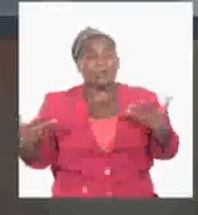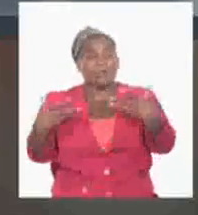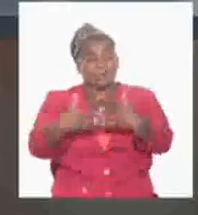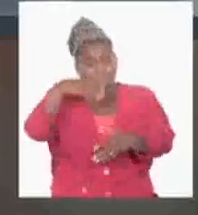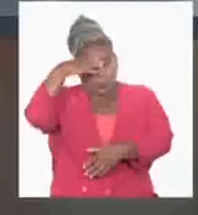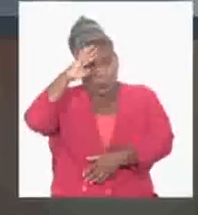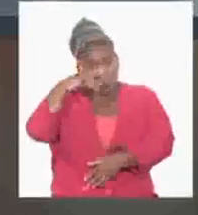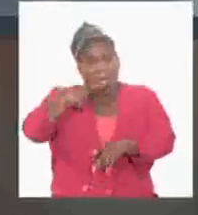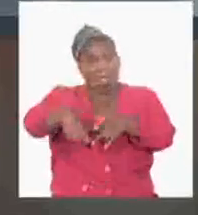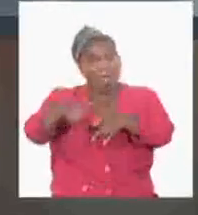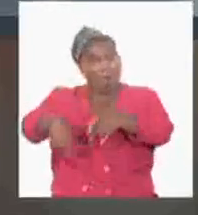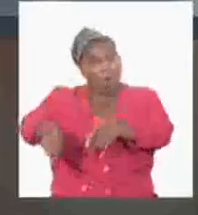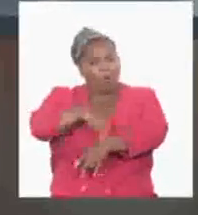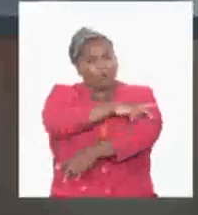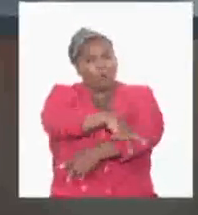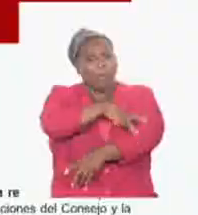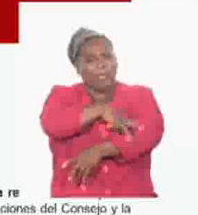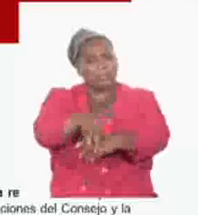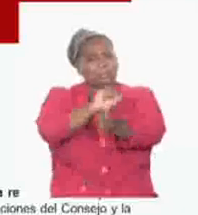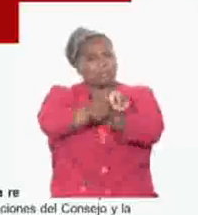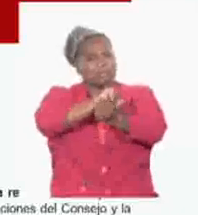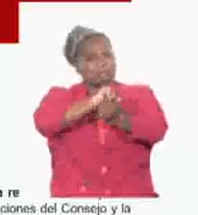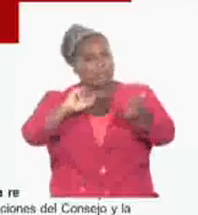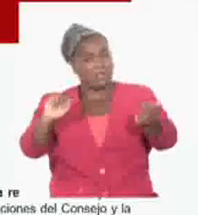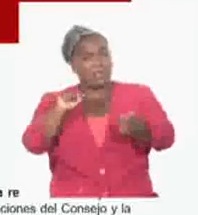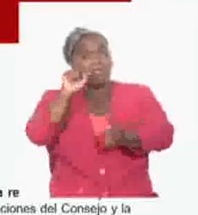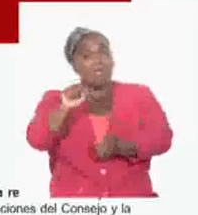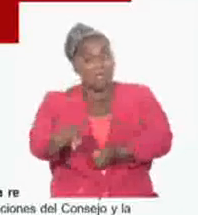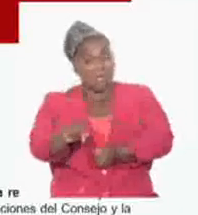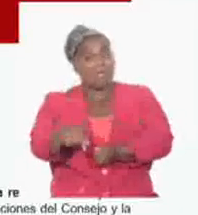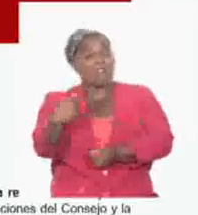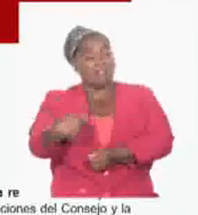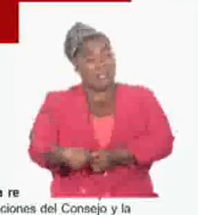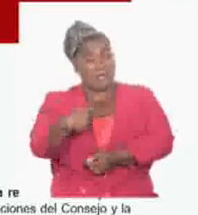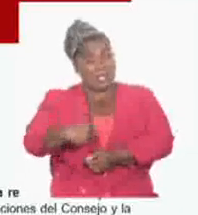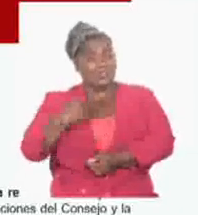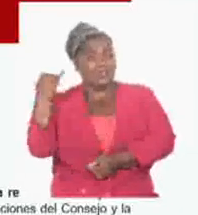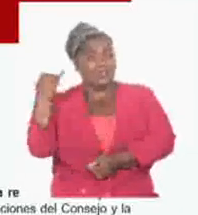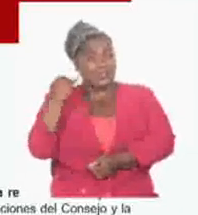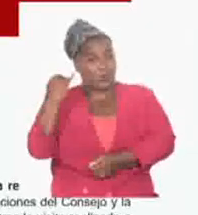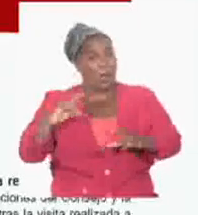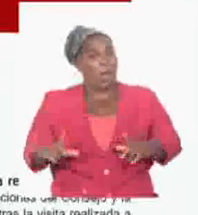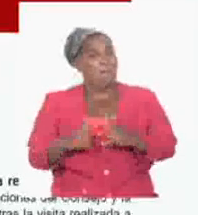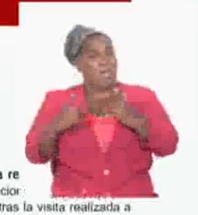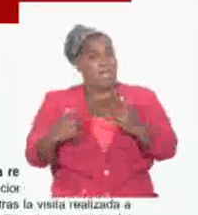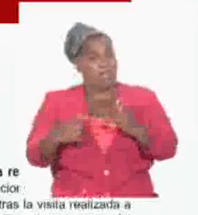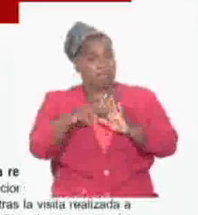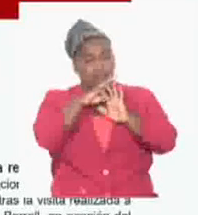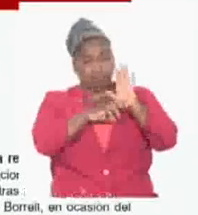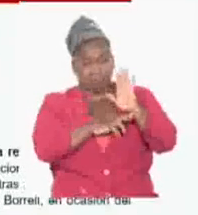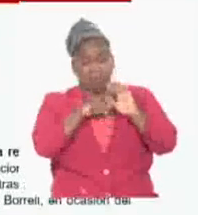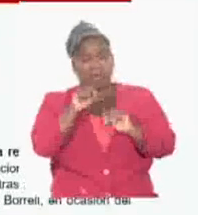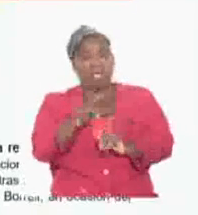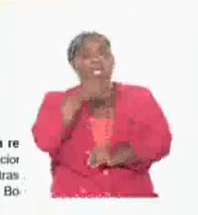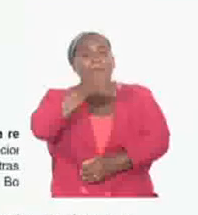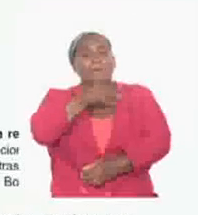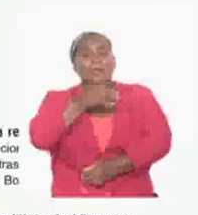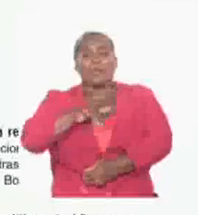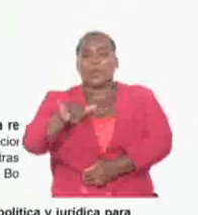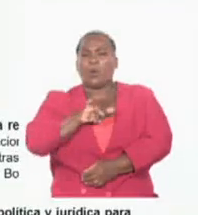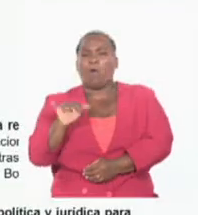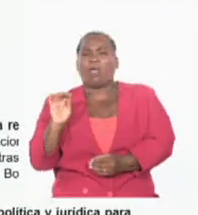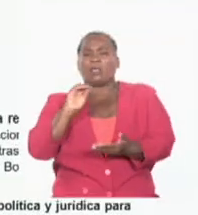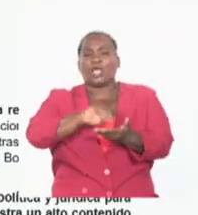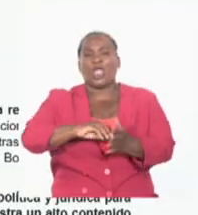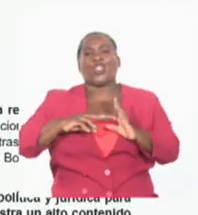con otros estados de forma soberana en estricto apego al derecho internacional. Al propio tiempo refleja la aplicación de un